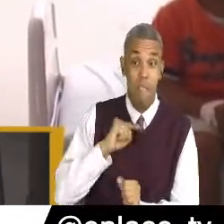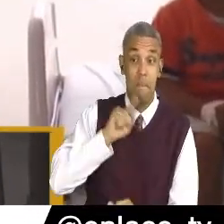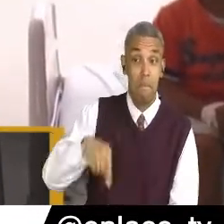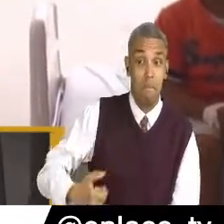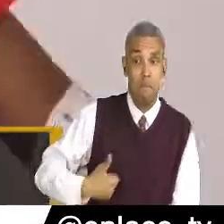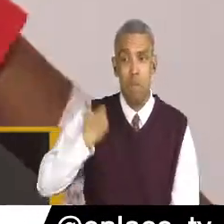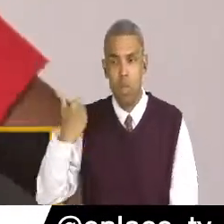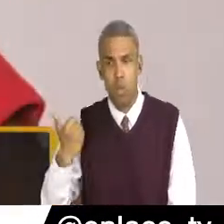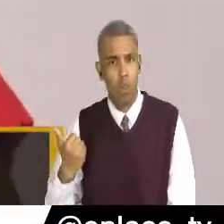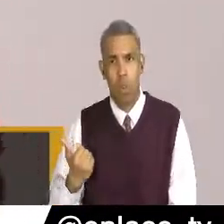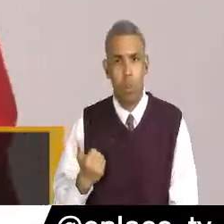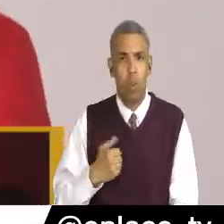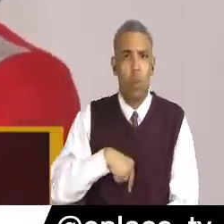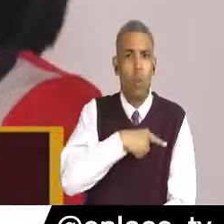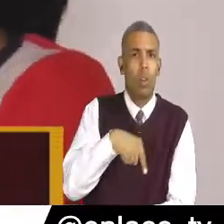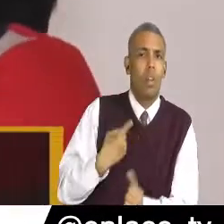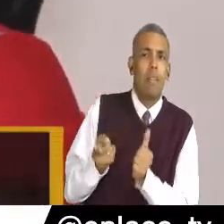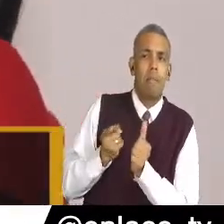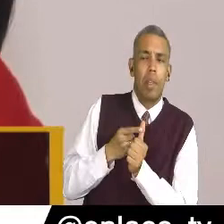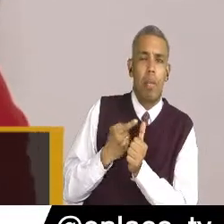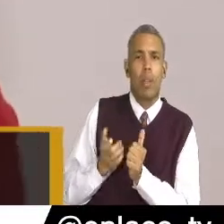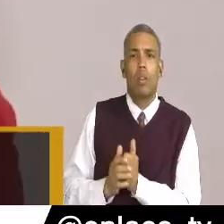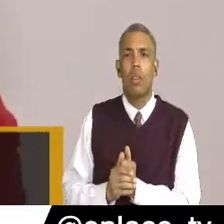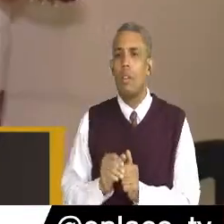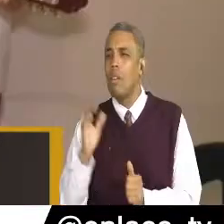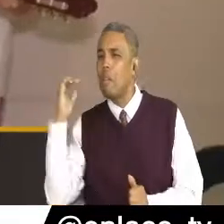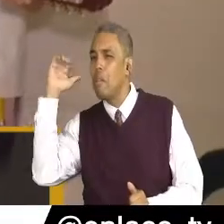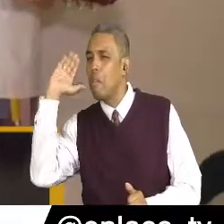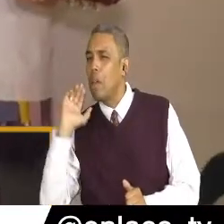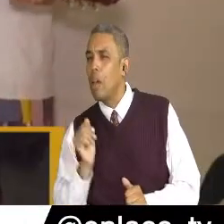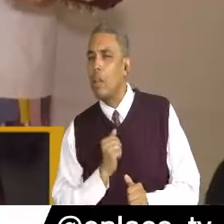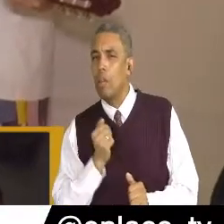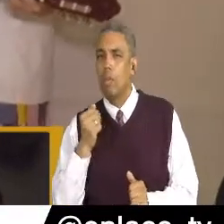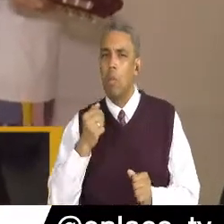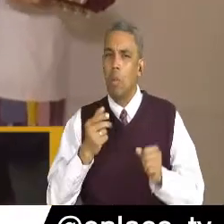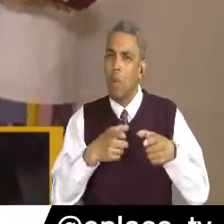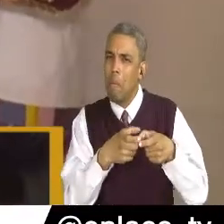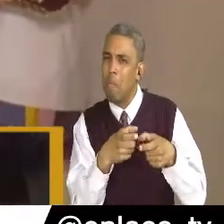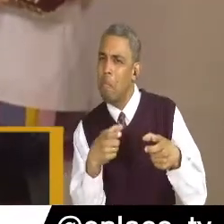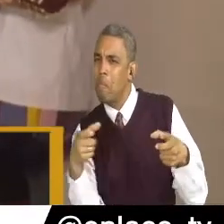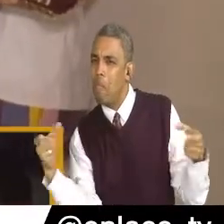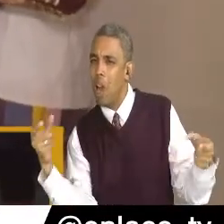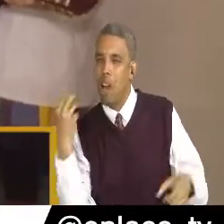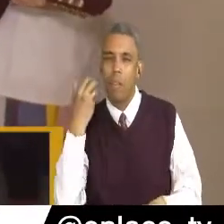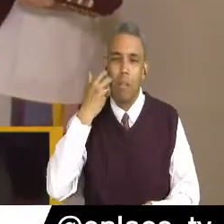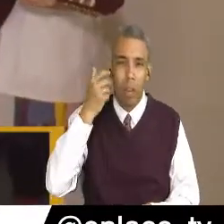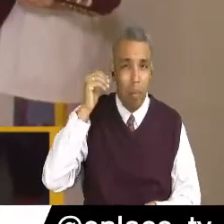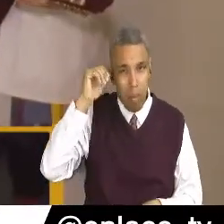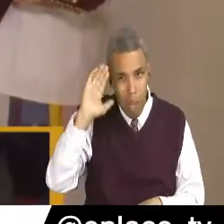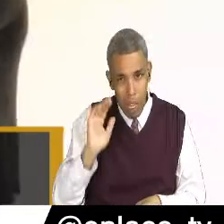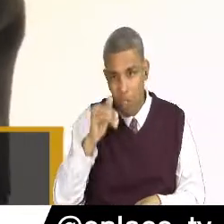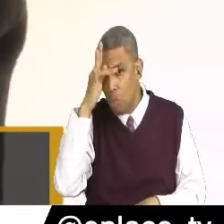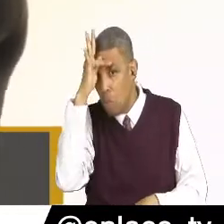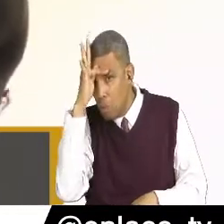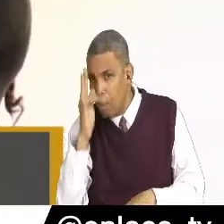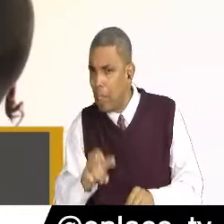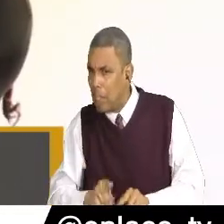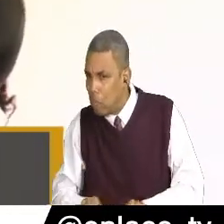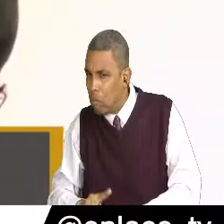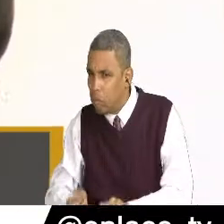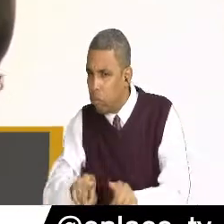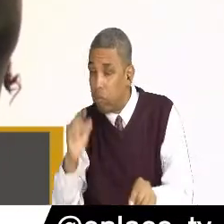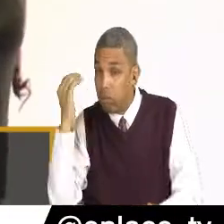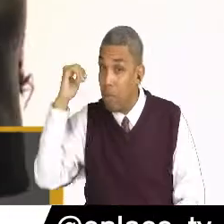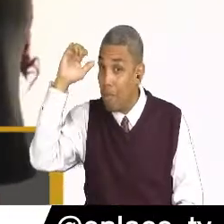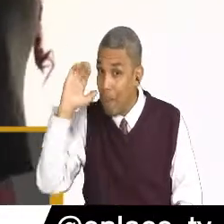también que más necesitan la terapia de la risa, aún sabiendo que estamos en diferentes contextos hospitalarios. Pero la idea